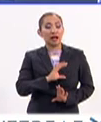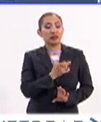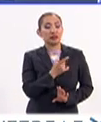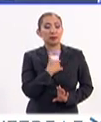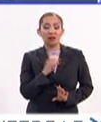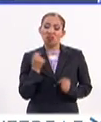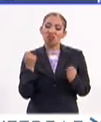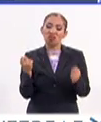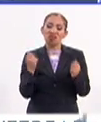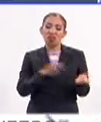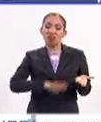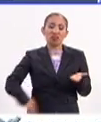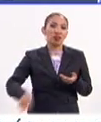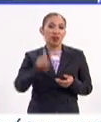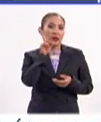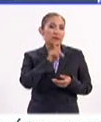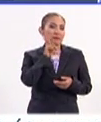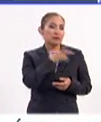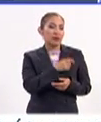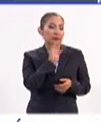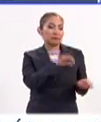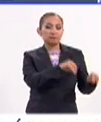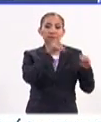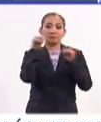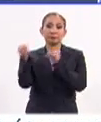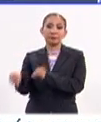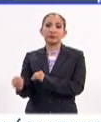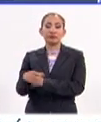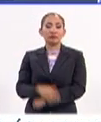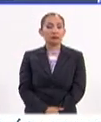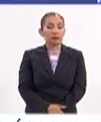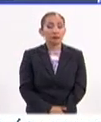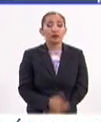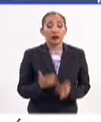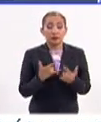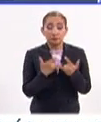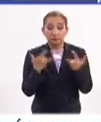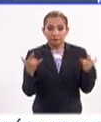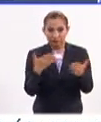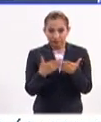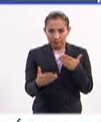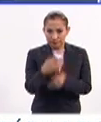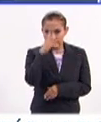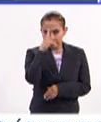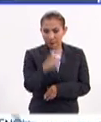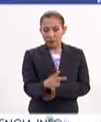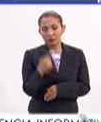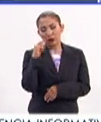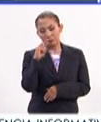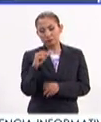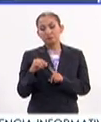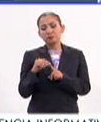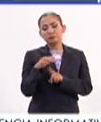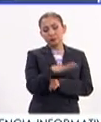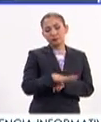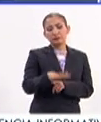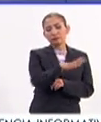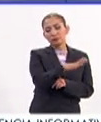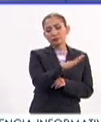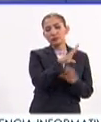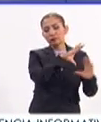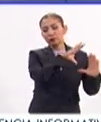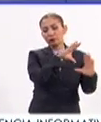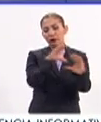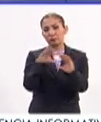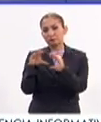por encima de lo que había dicho para finalmente dejar. La historia moderna de México yo creo que ha influido mucho en la